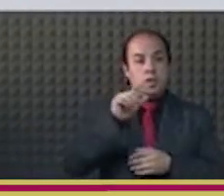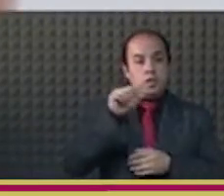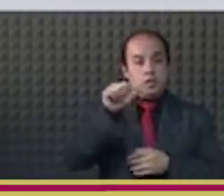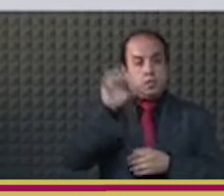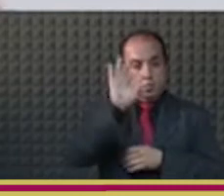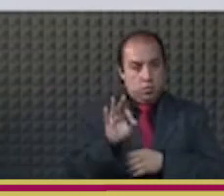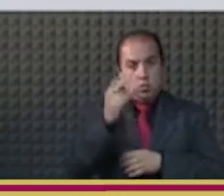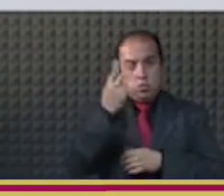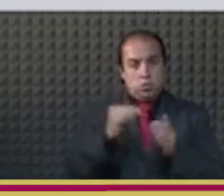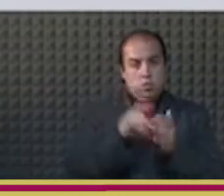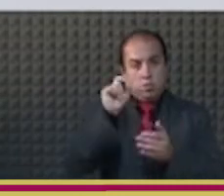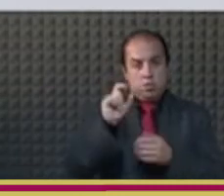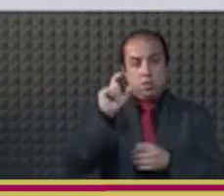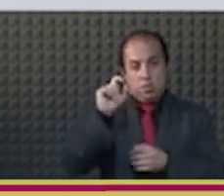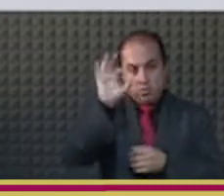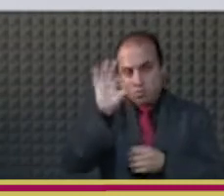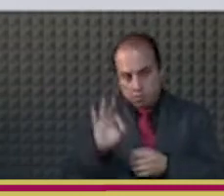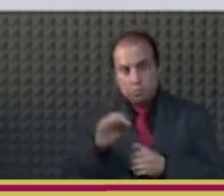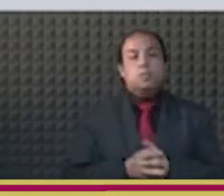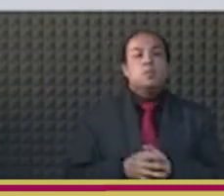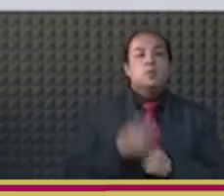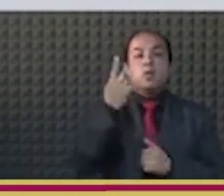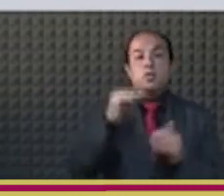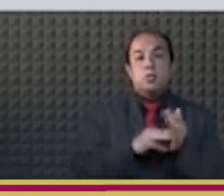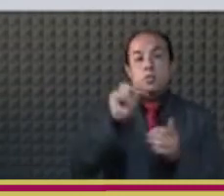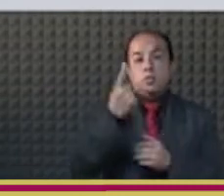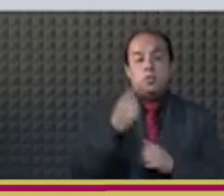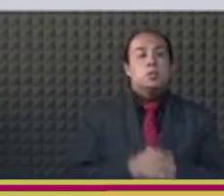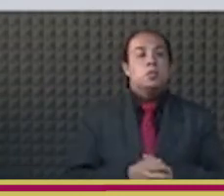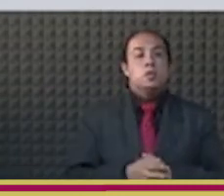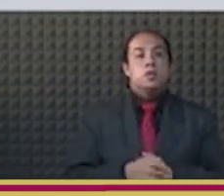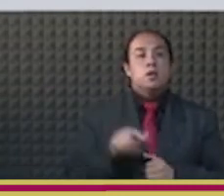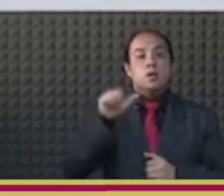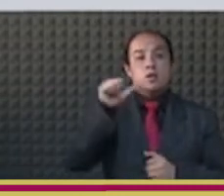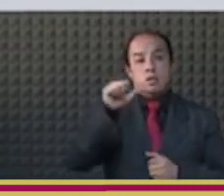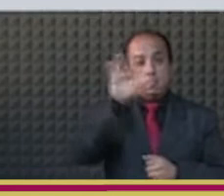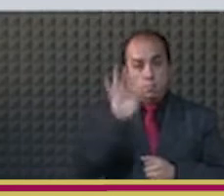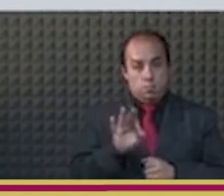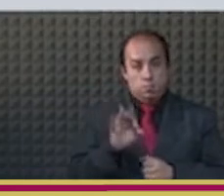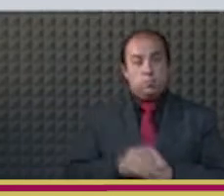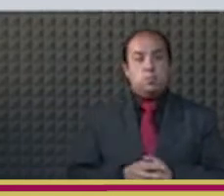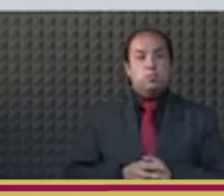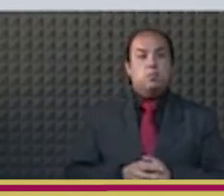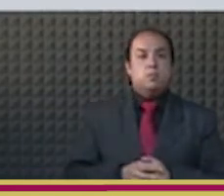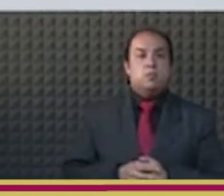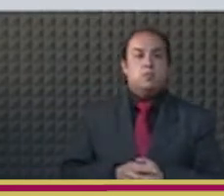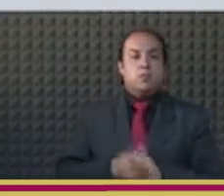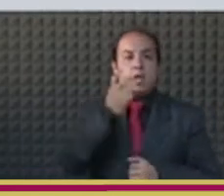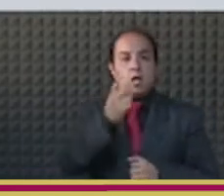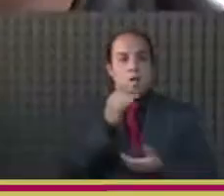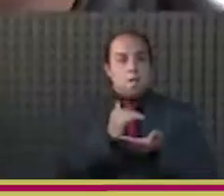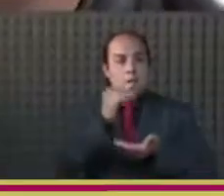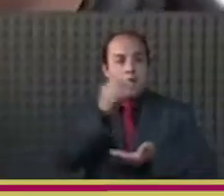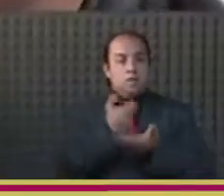el 2020 del 20% y para el 2021 del 16%. Son los